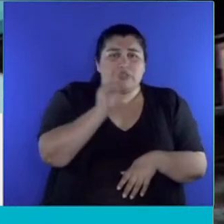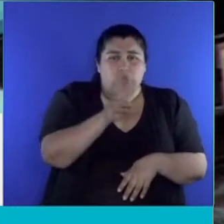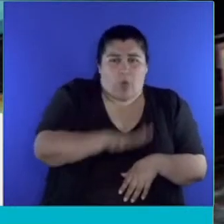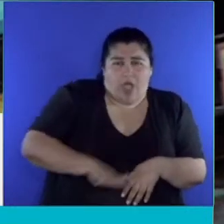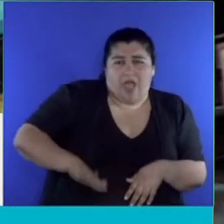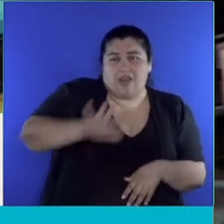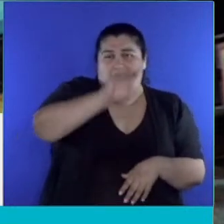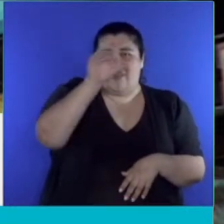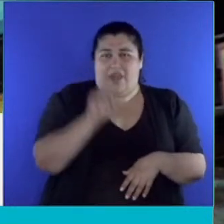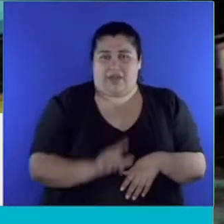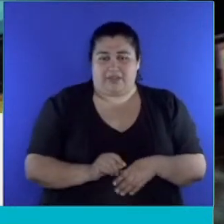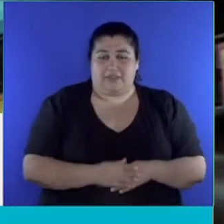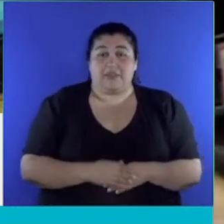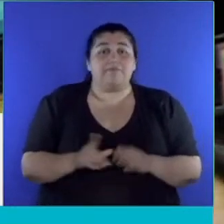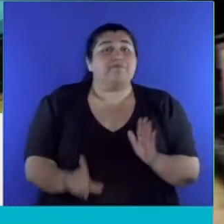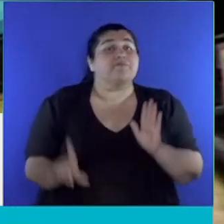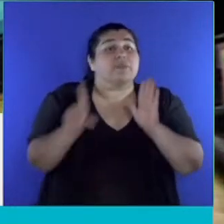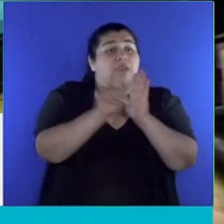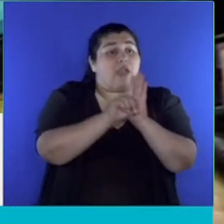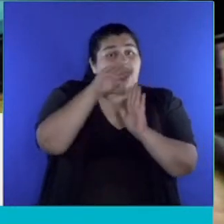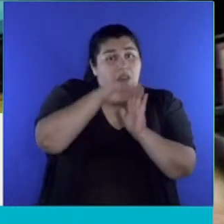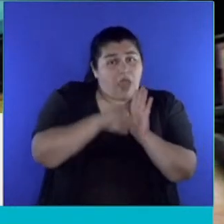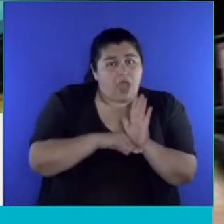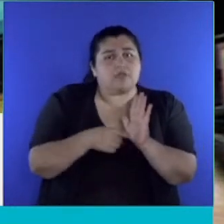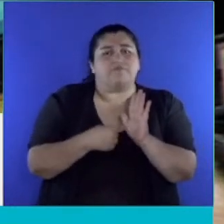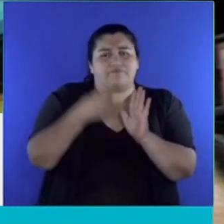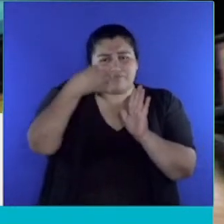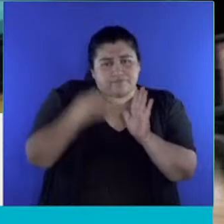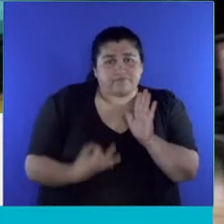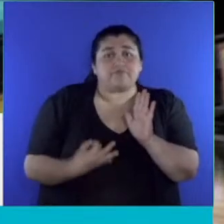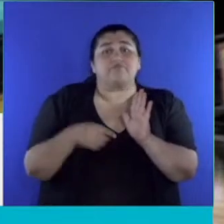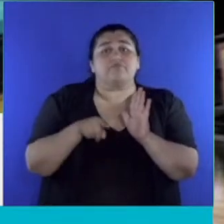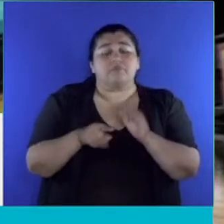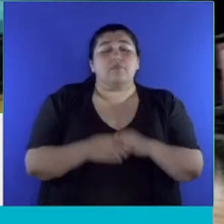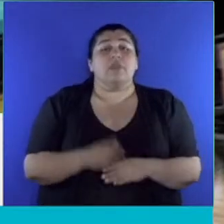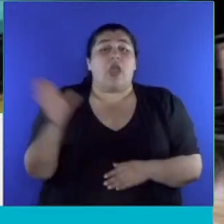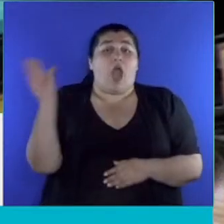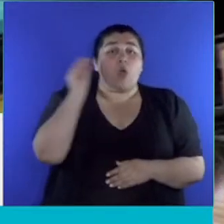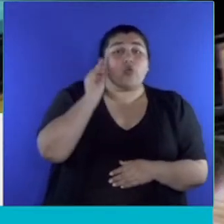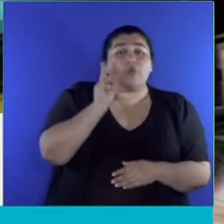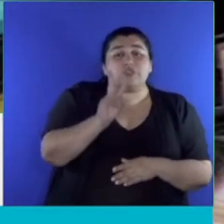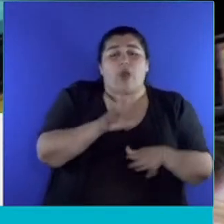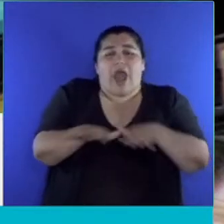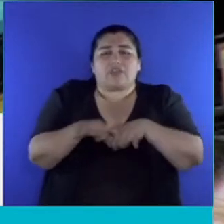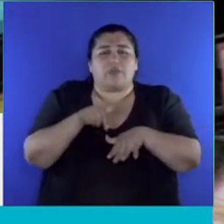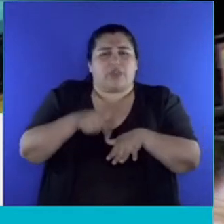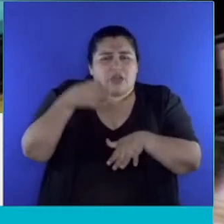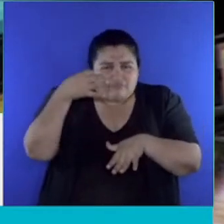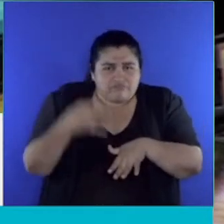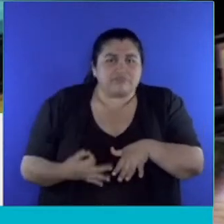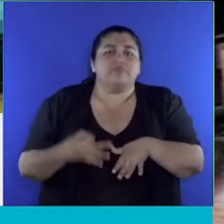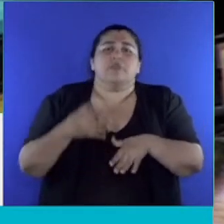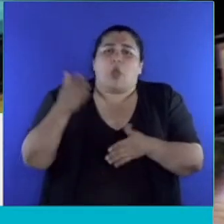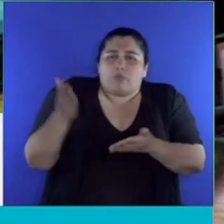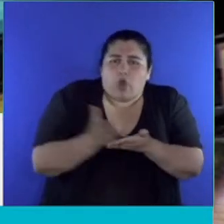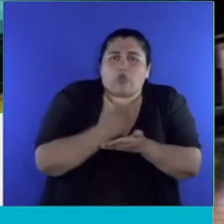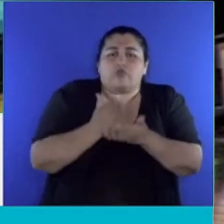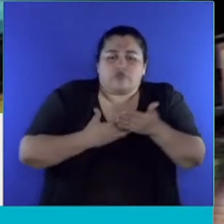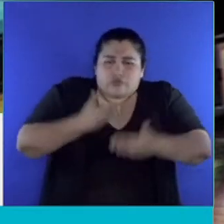Argentina. Esta ley declara a la actividad audiovisual como una actividad productiva,